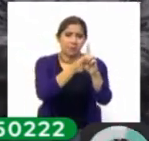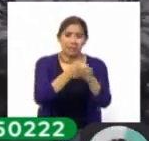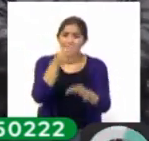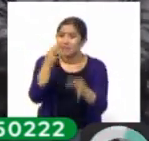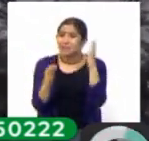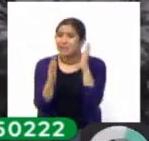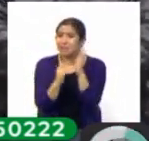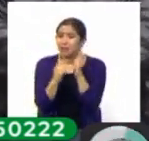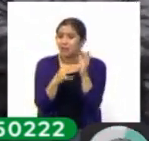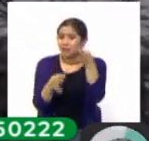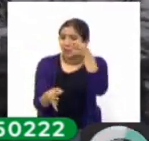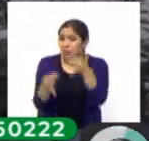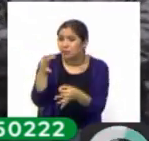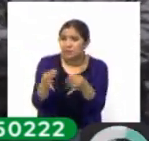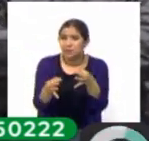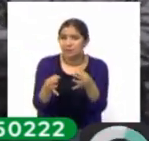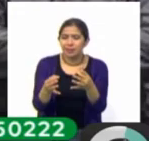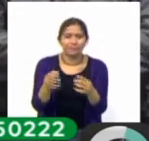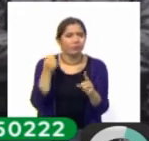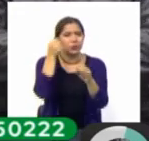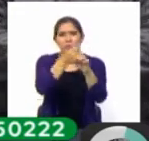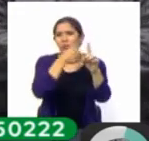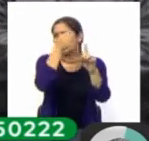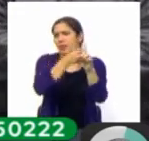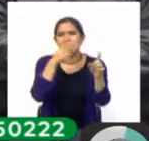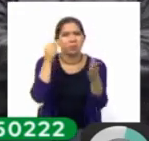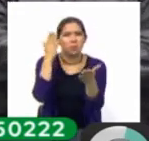injusticia. Ahora nos quieren traer